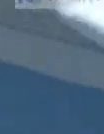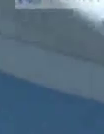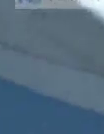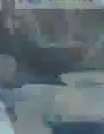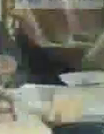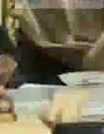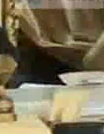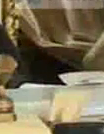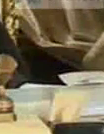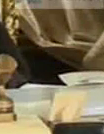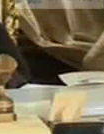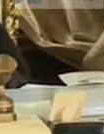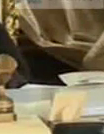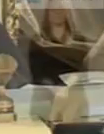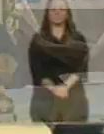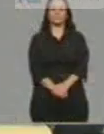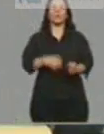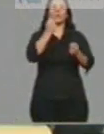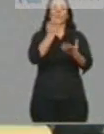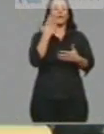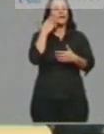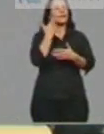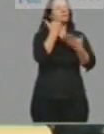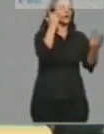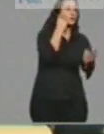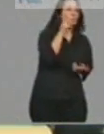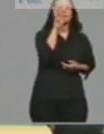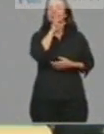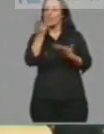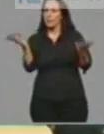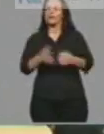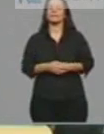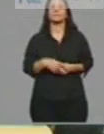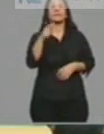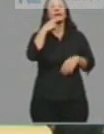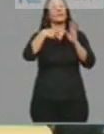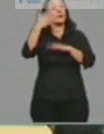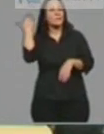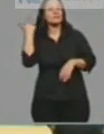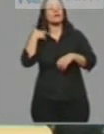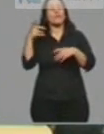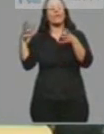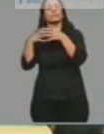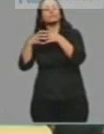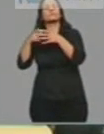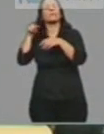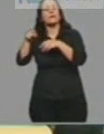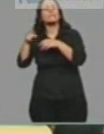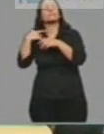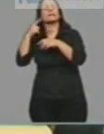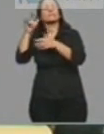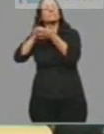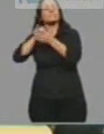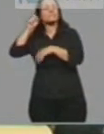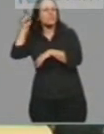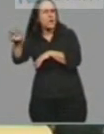Kirchner. Muy buenas tardes a todos y a todas. El día viernes pasado la Cámara de Apelaciones de la Ciudad de Nueva